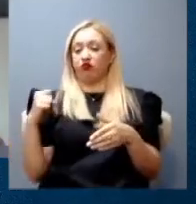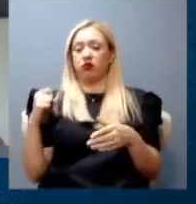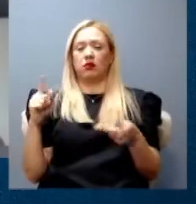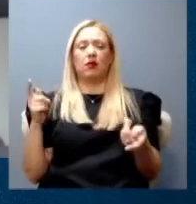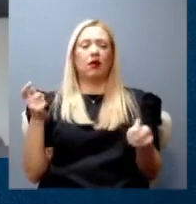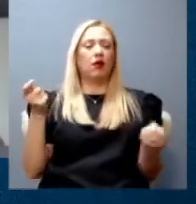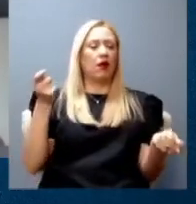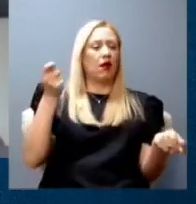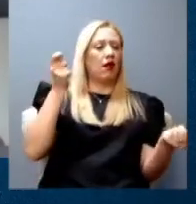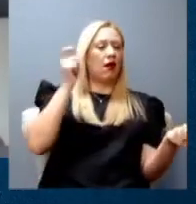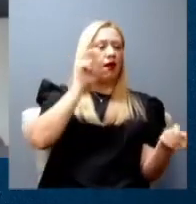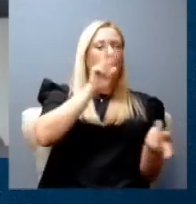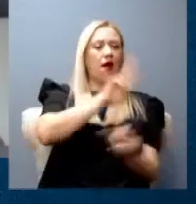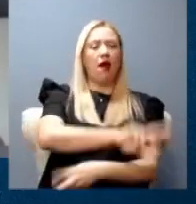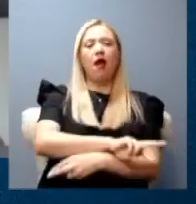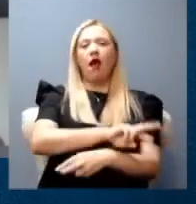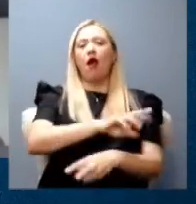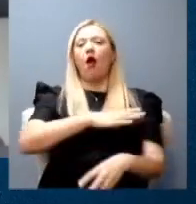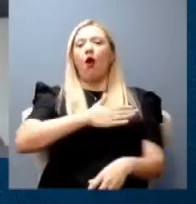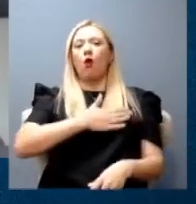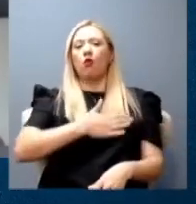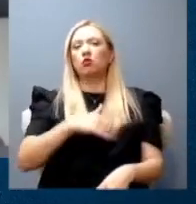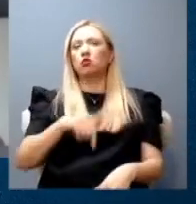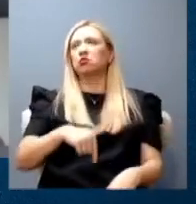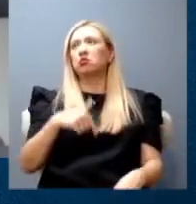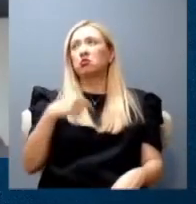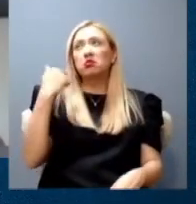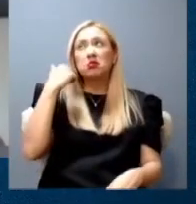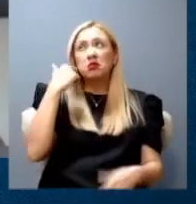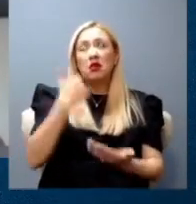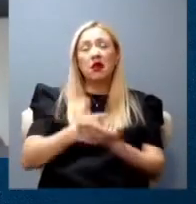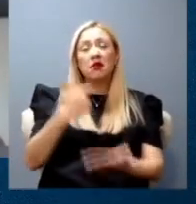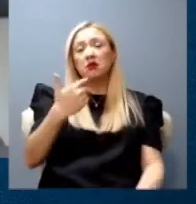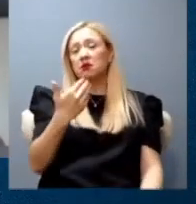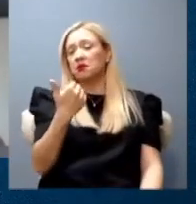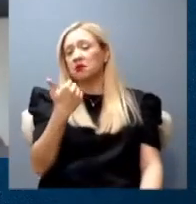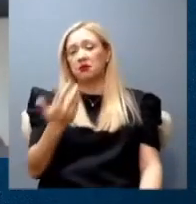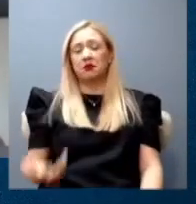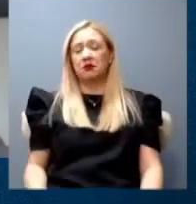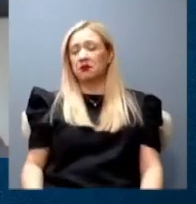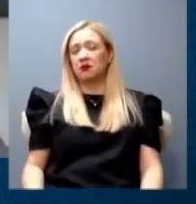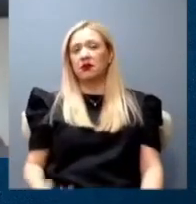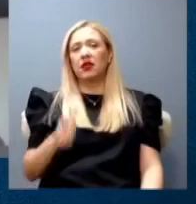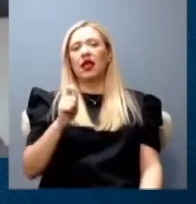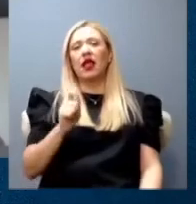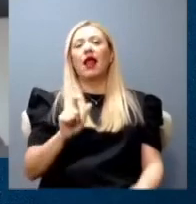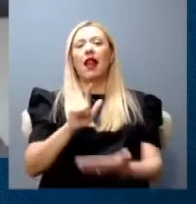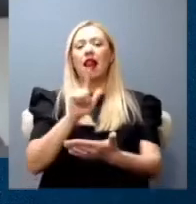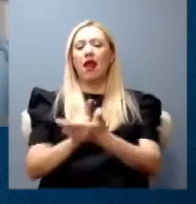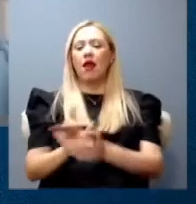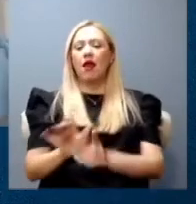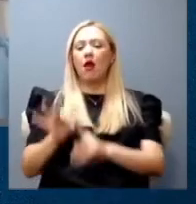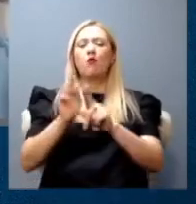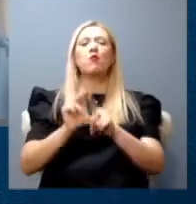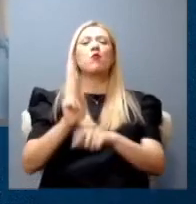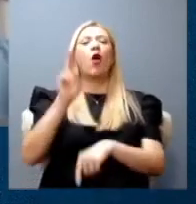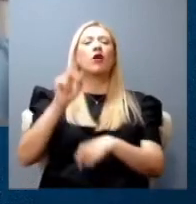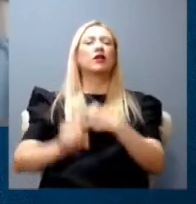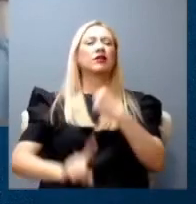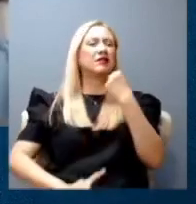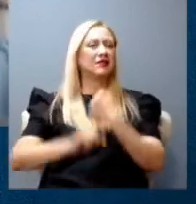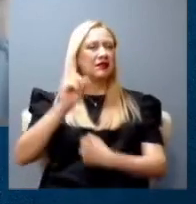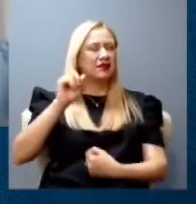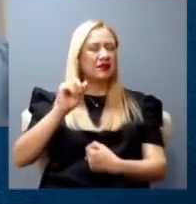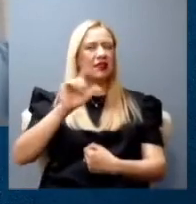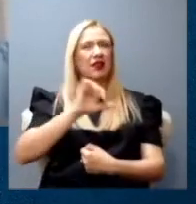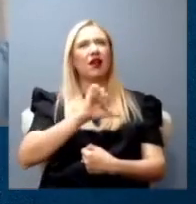por hoy estamos hablando de justicia transicional y de los mecanismos de justicia transicional, incluso en